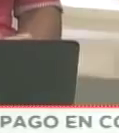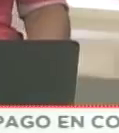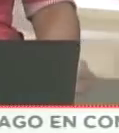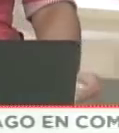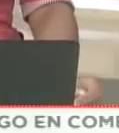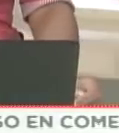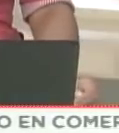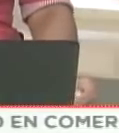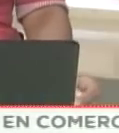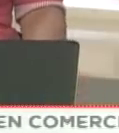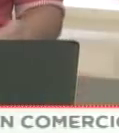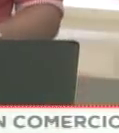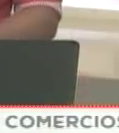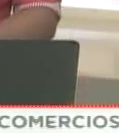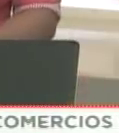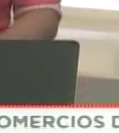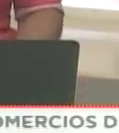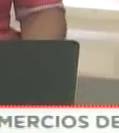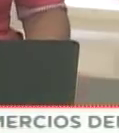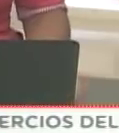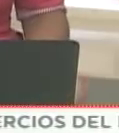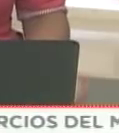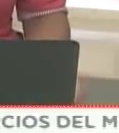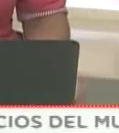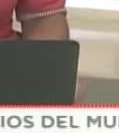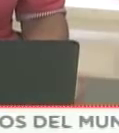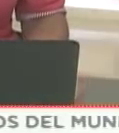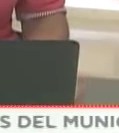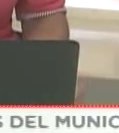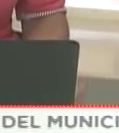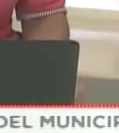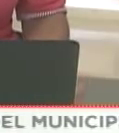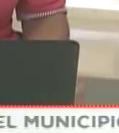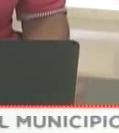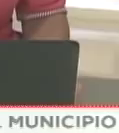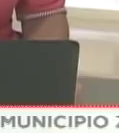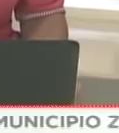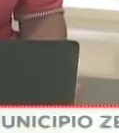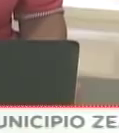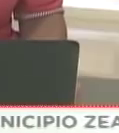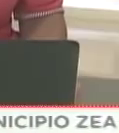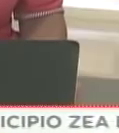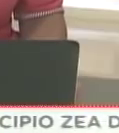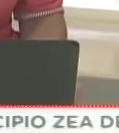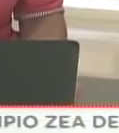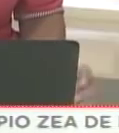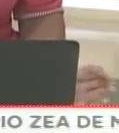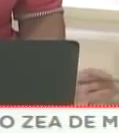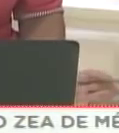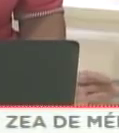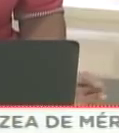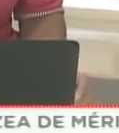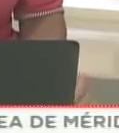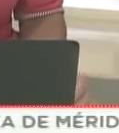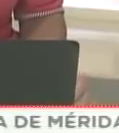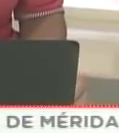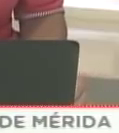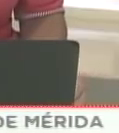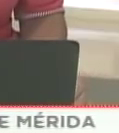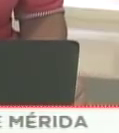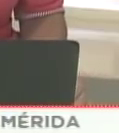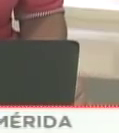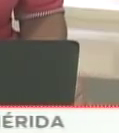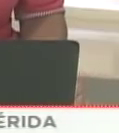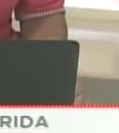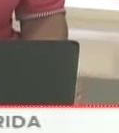Amigos televidentes, continuamos con más información y es que a esta hora se desarrolla el Congreso Fundacional del Movimiento Indígena Unido de Venezuela. Nuestra compañera Graya